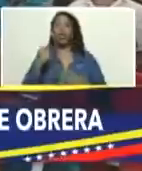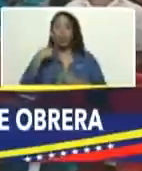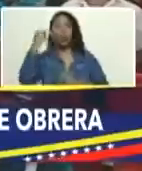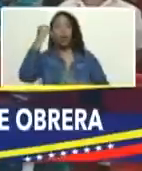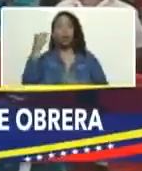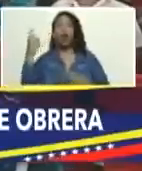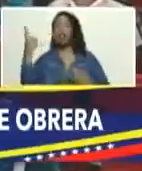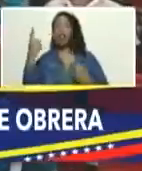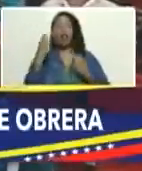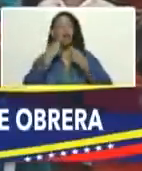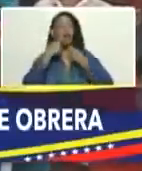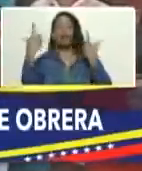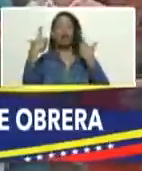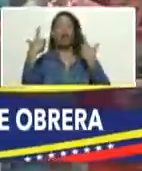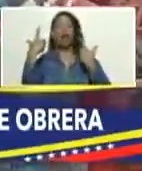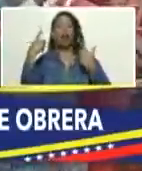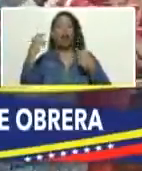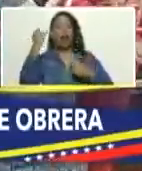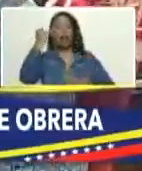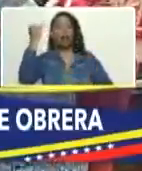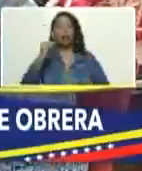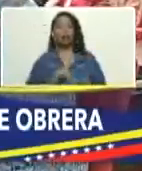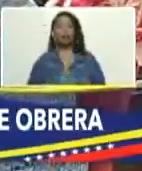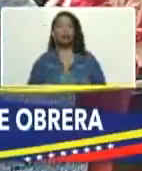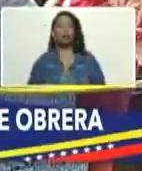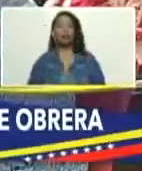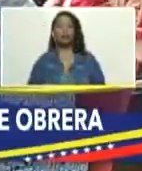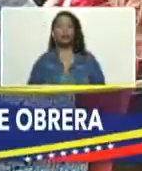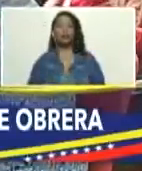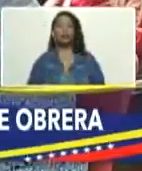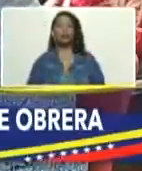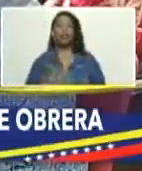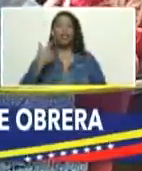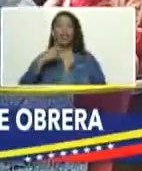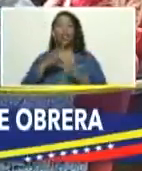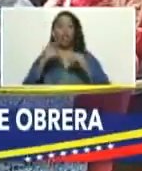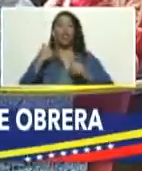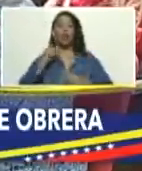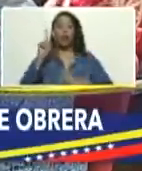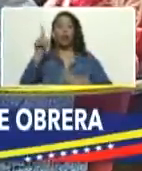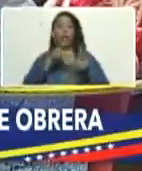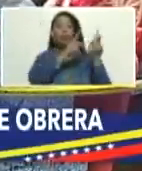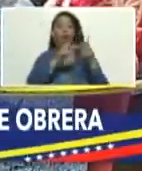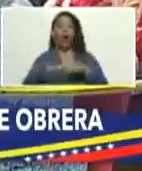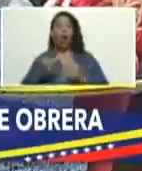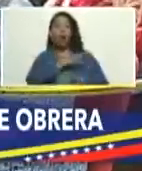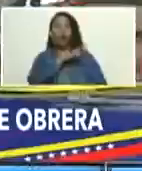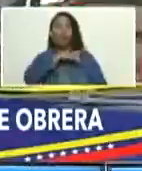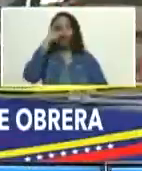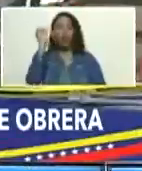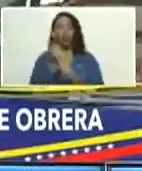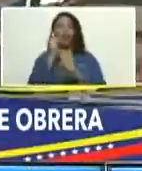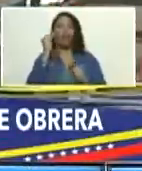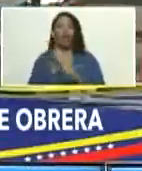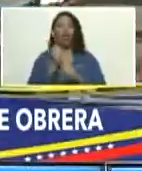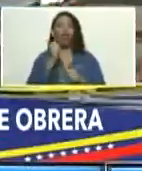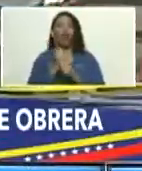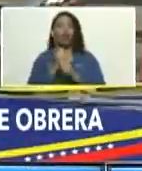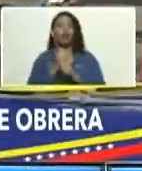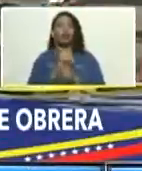idea, fabulosa. Y que todos entremos en ese programa. Bueno, está la Universidad de los Trabajadores,